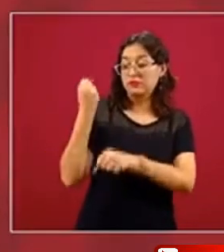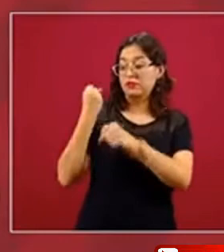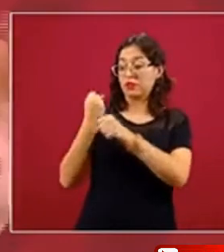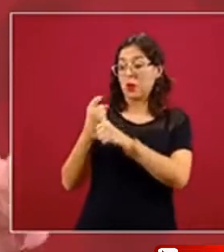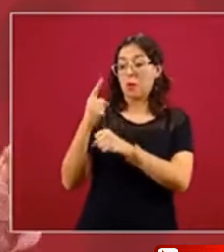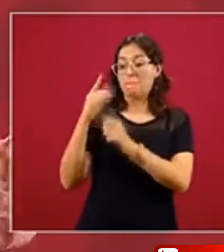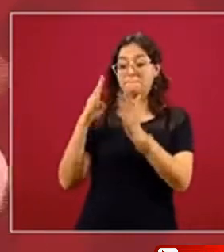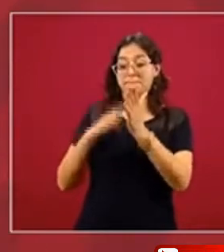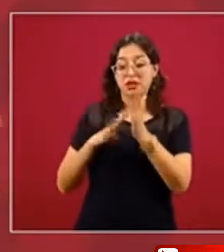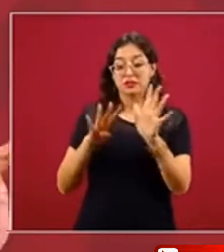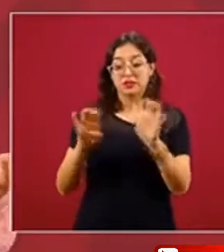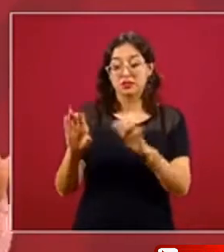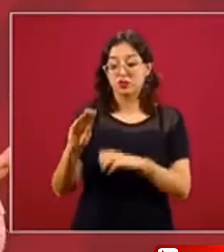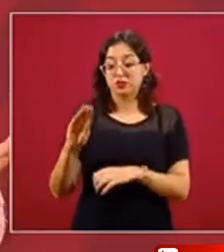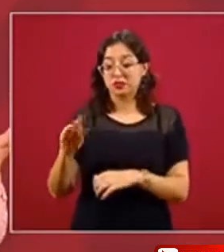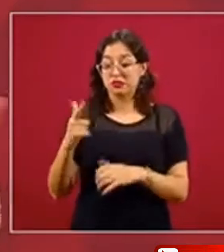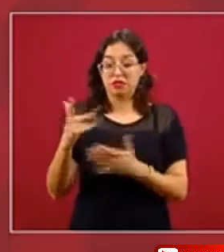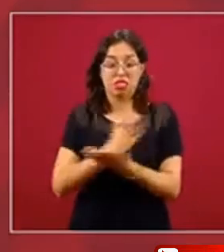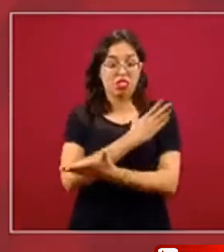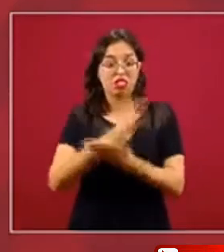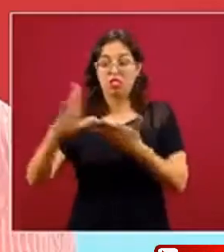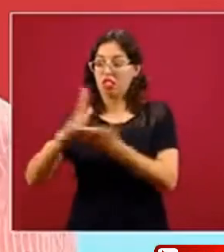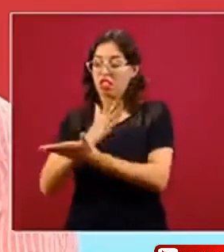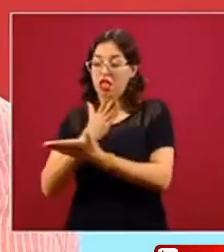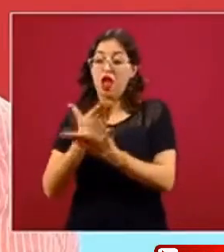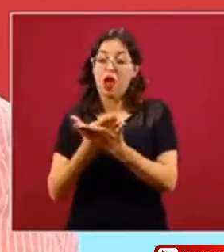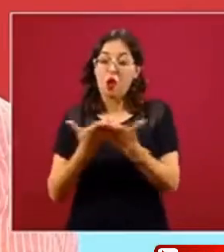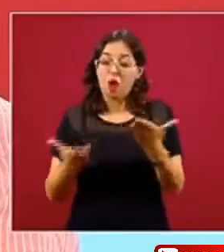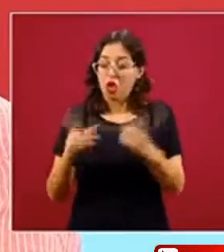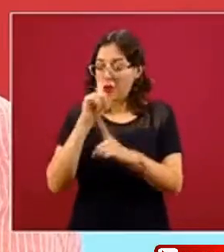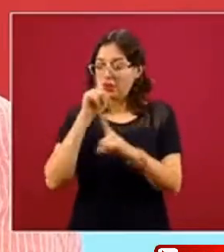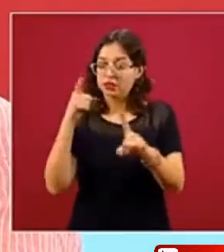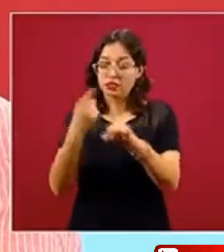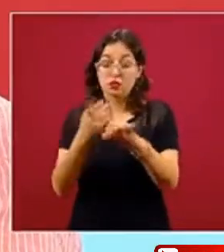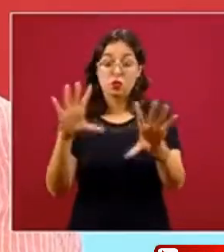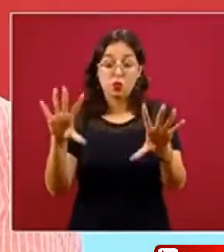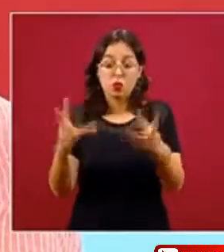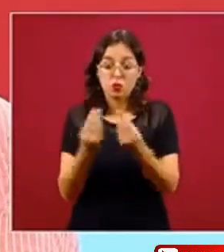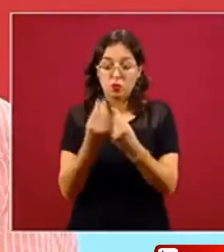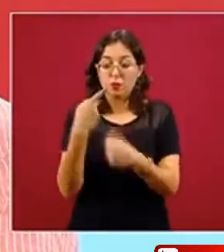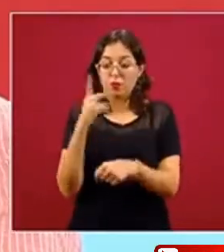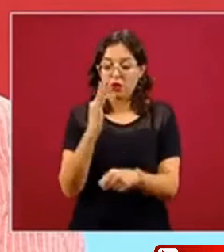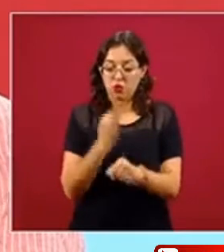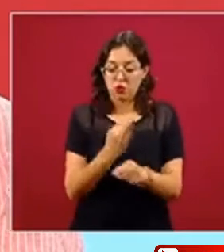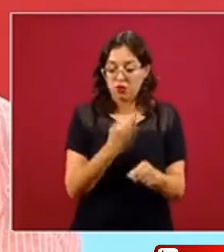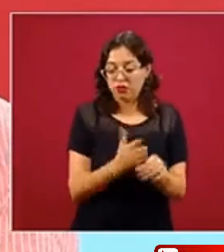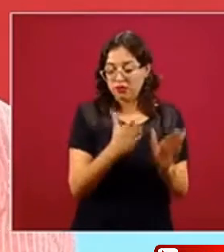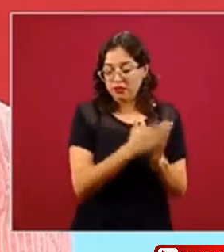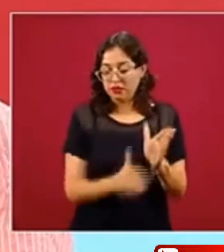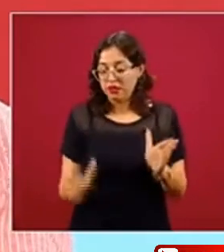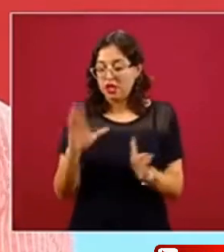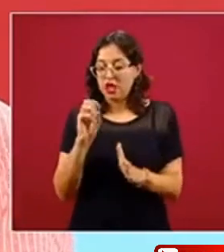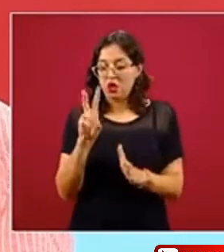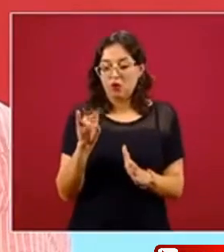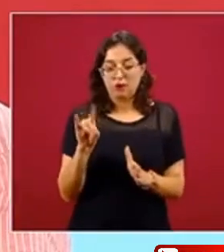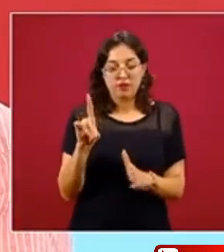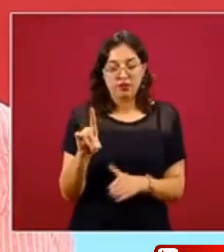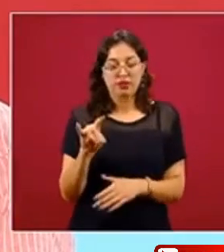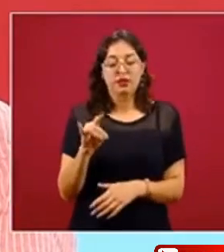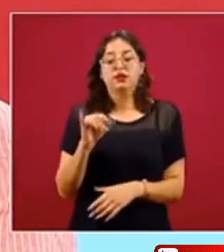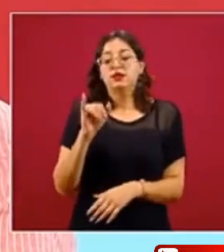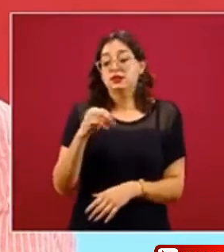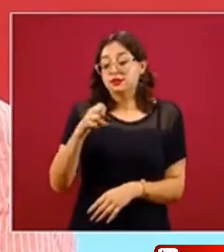1997 desintegrado y todavía está así. Pero a lo largo del operativo COVID, el INSABI ha tenido un papel